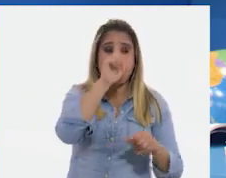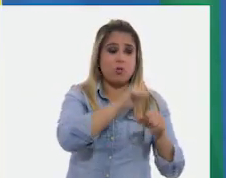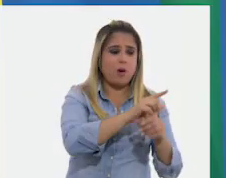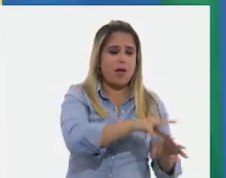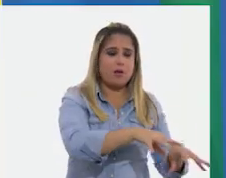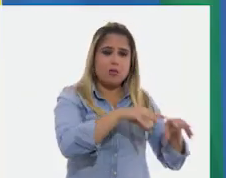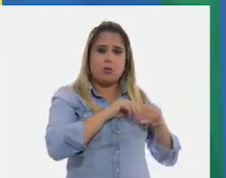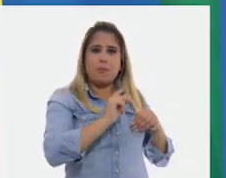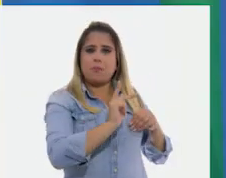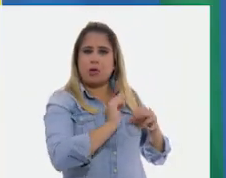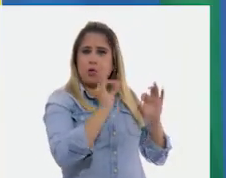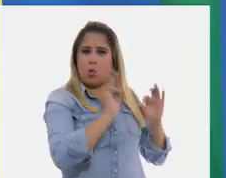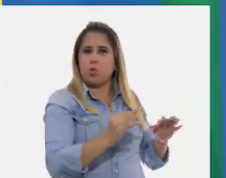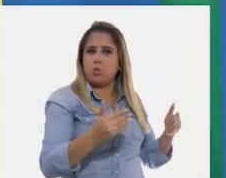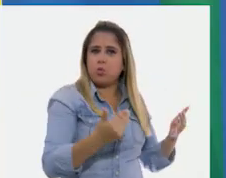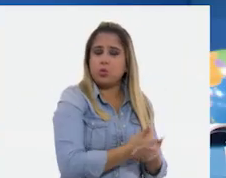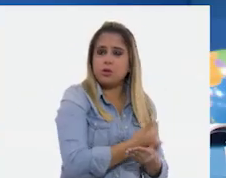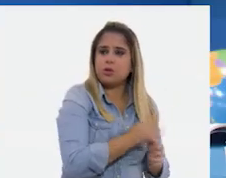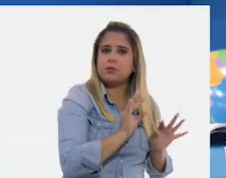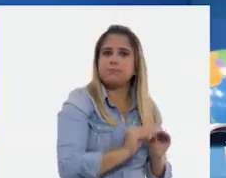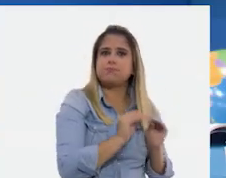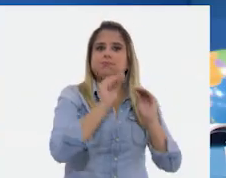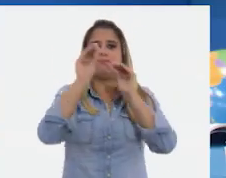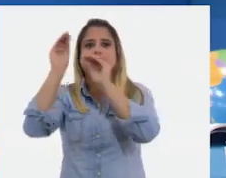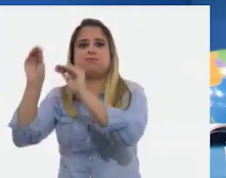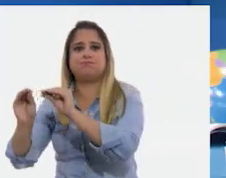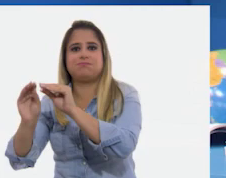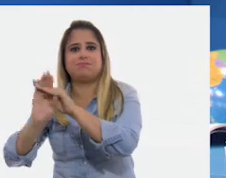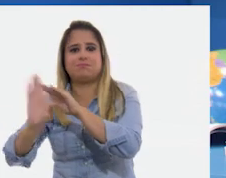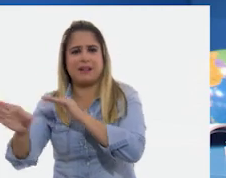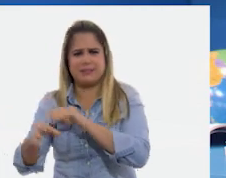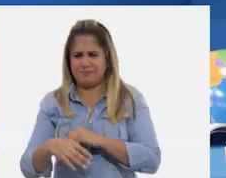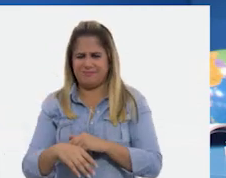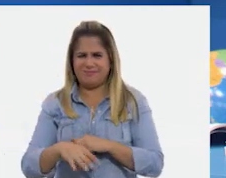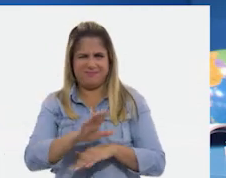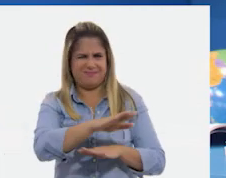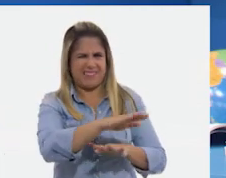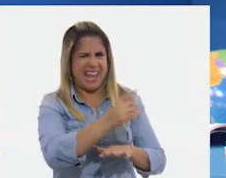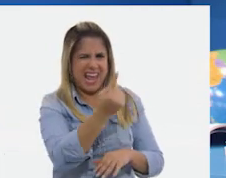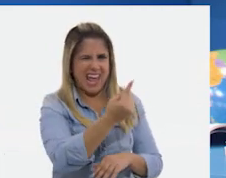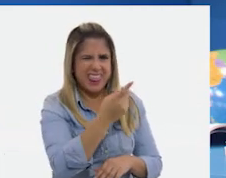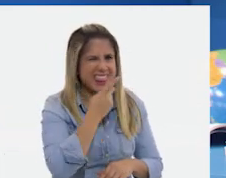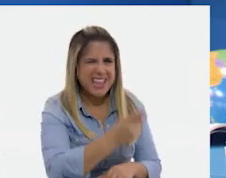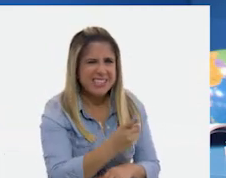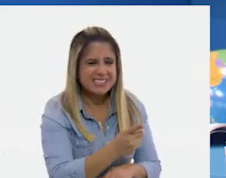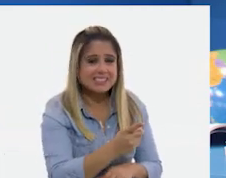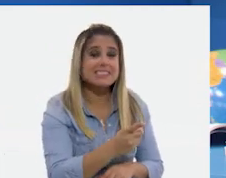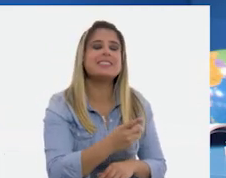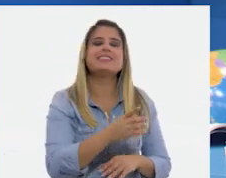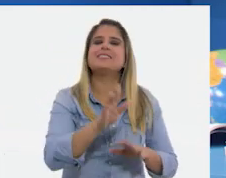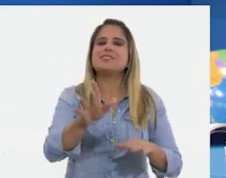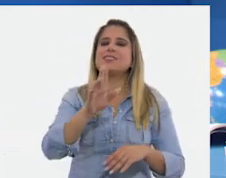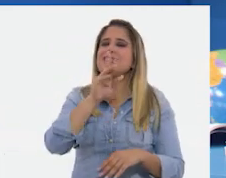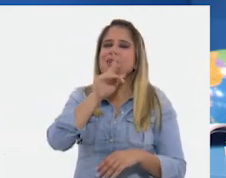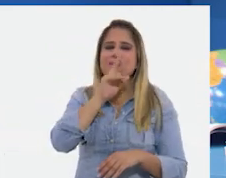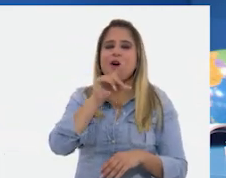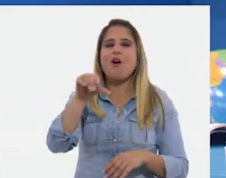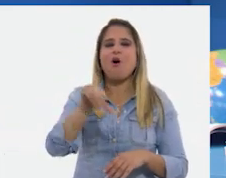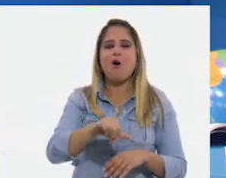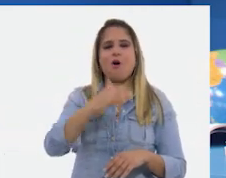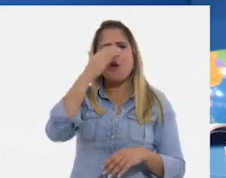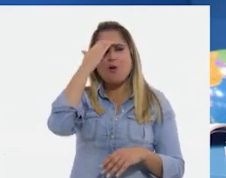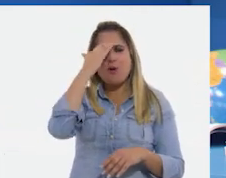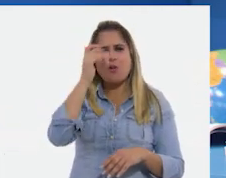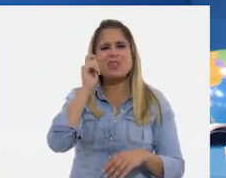ellos. ¿Cómo dice que dijo? Ok, Juan Carlos, no te preocupes. Hoy precisamente conoceremos